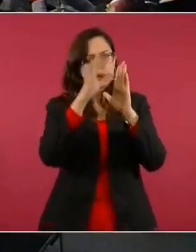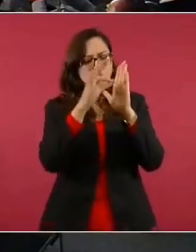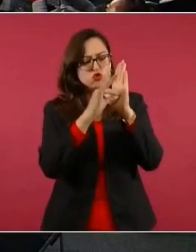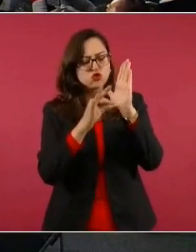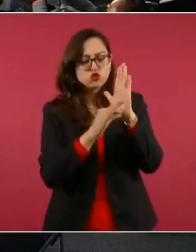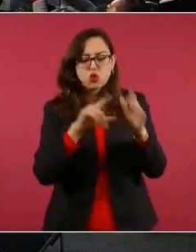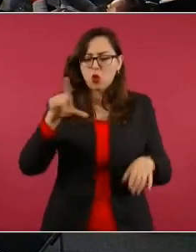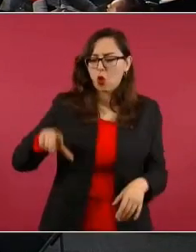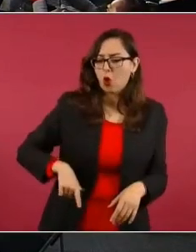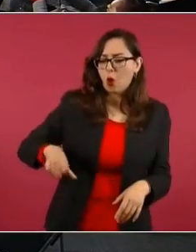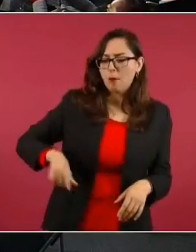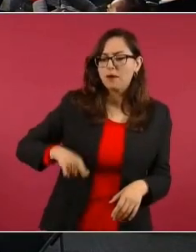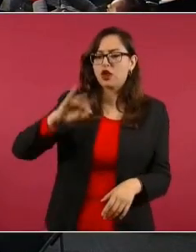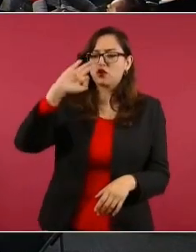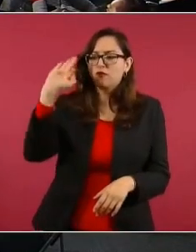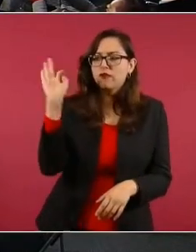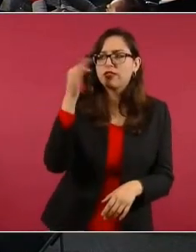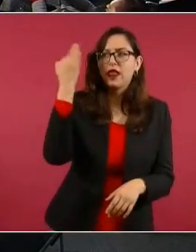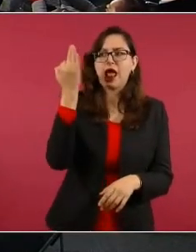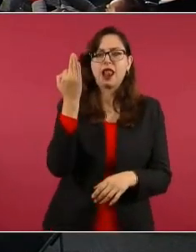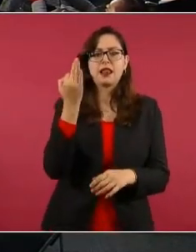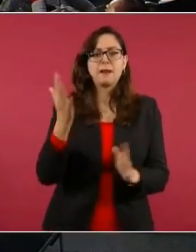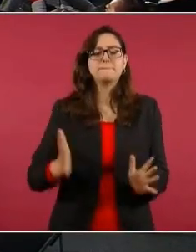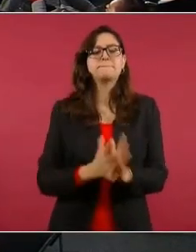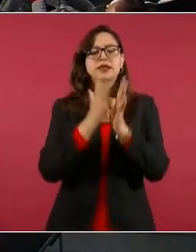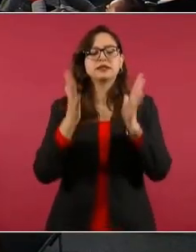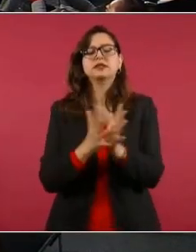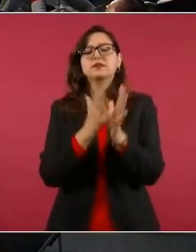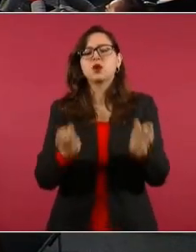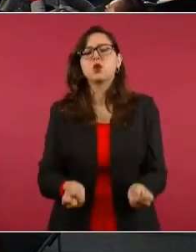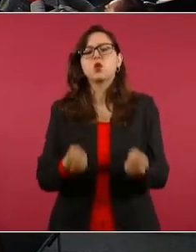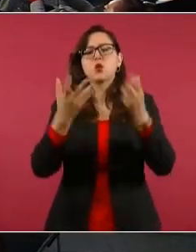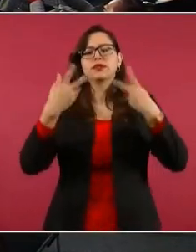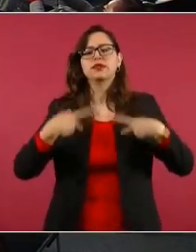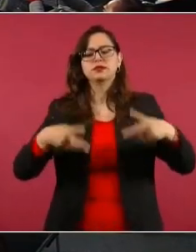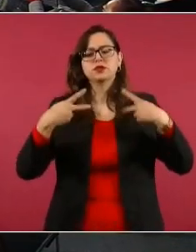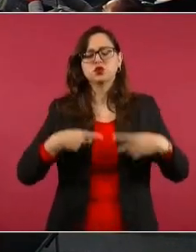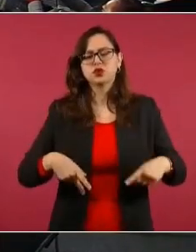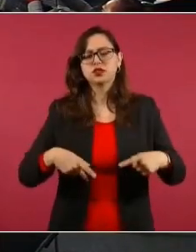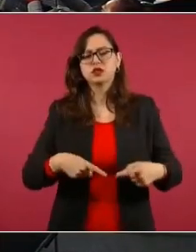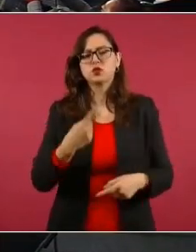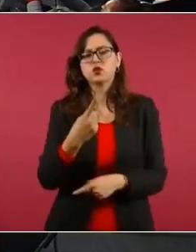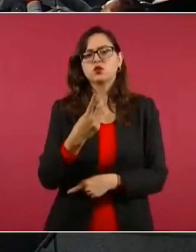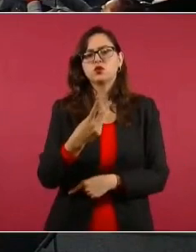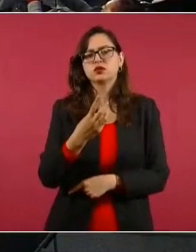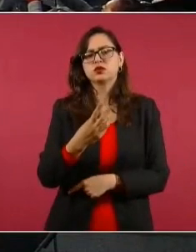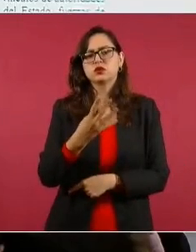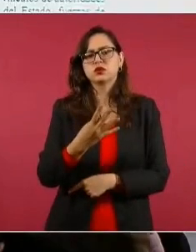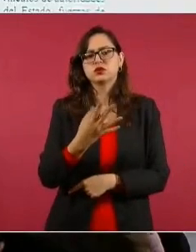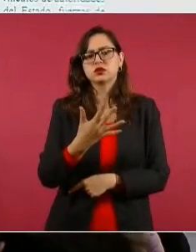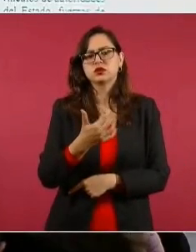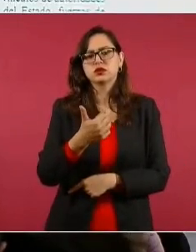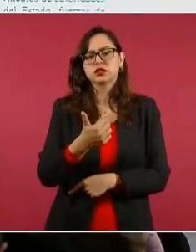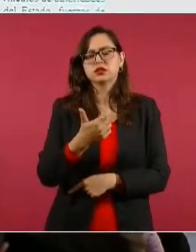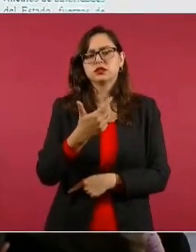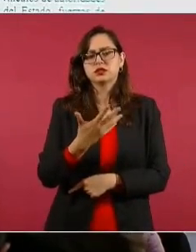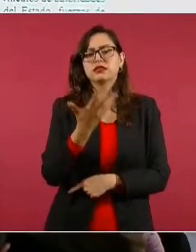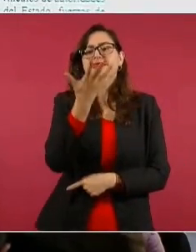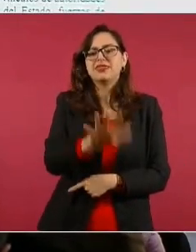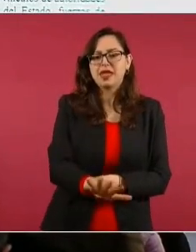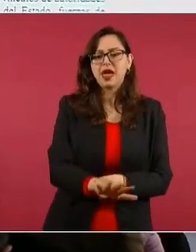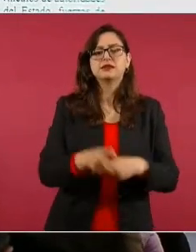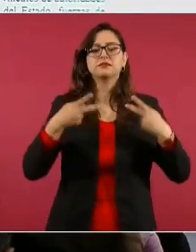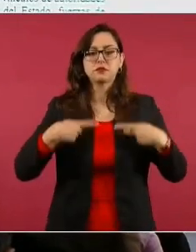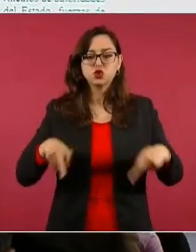Estos son 1, 2, 3, 4, 5, 6, 7, 8, 9, 10. Sí les puedo decir